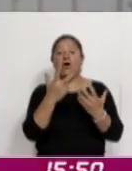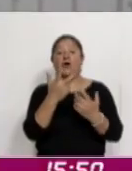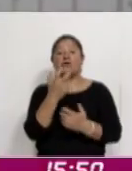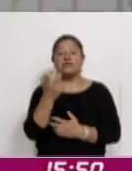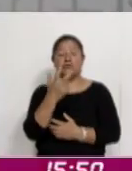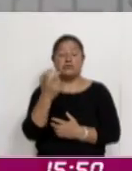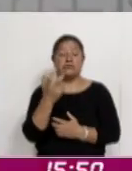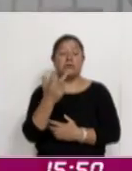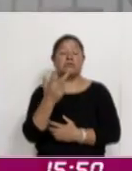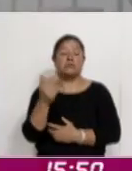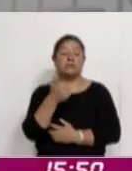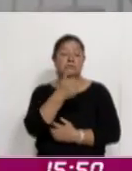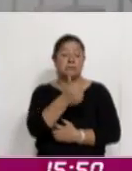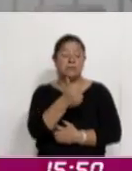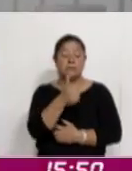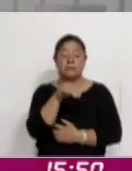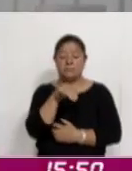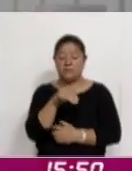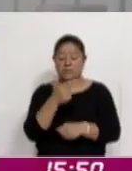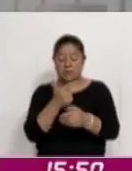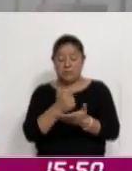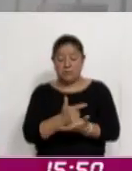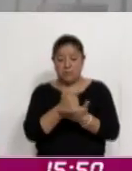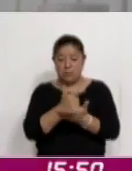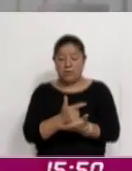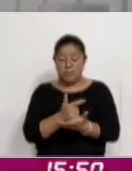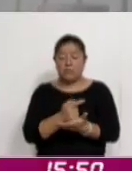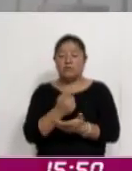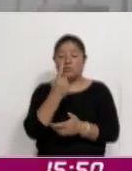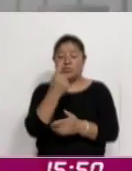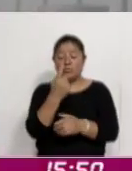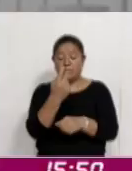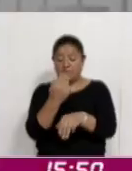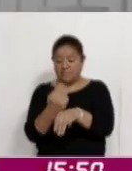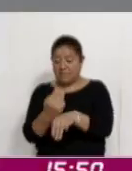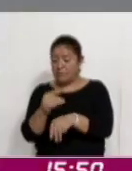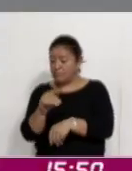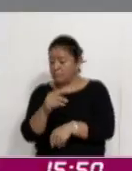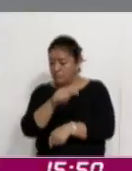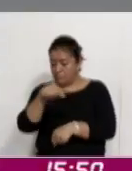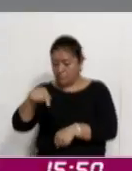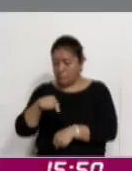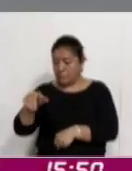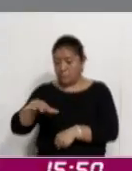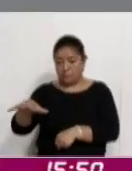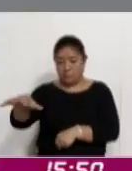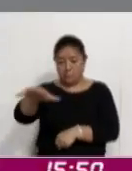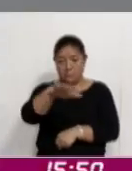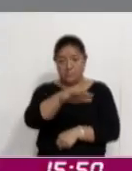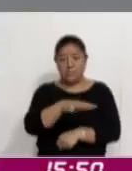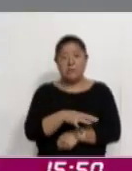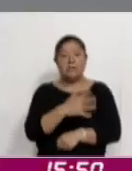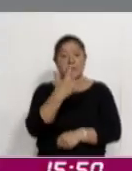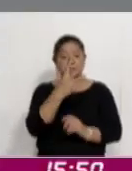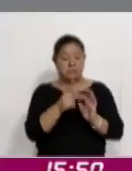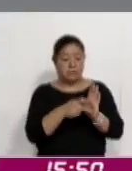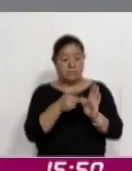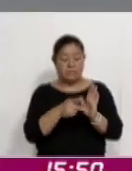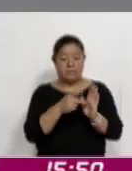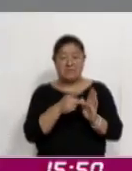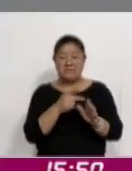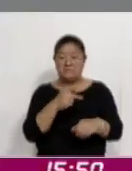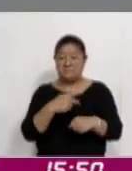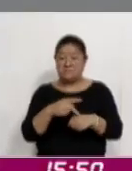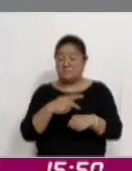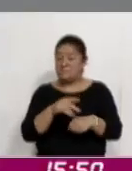metro cúbico, según la firma de monitoreo IQAir, más de 50 veces el límite máximo recomendado por la Organización